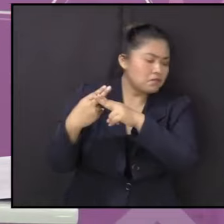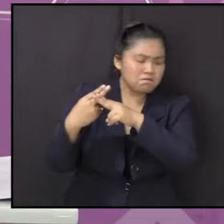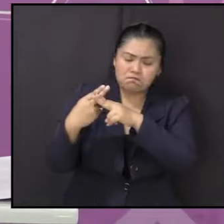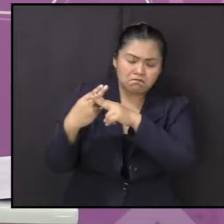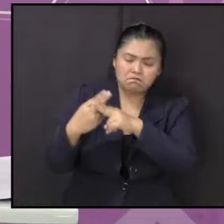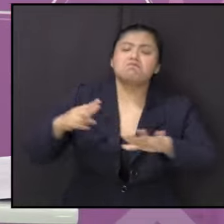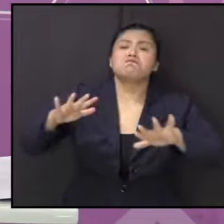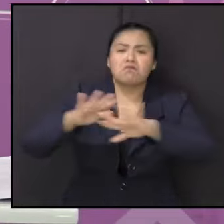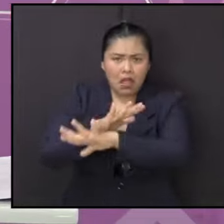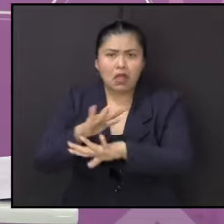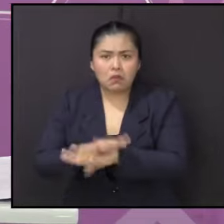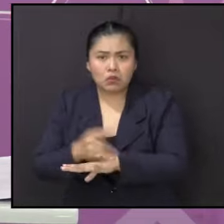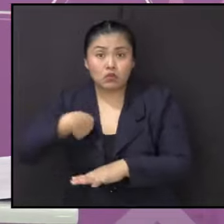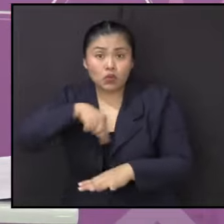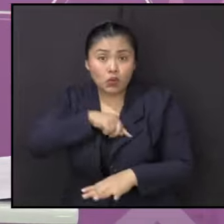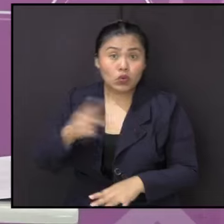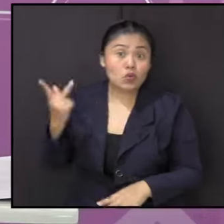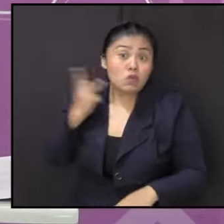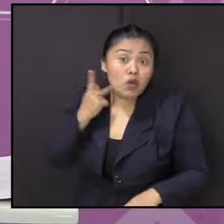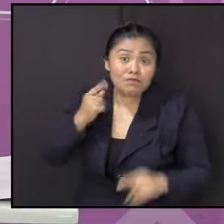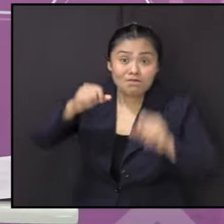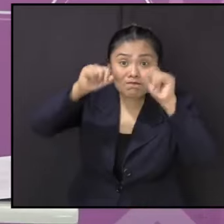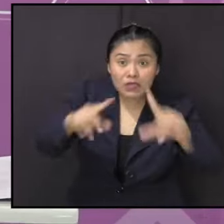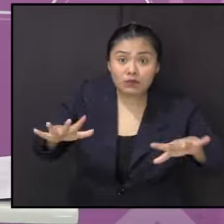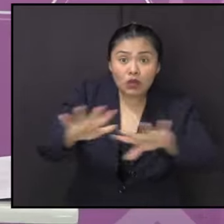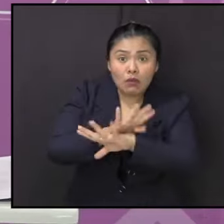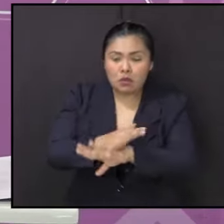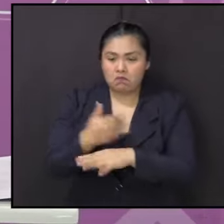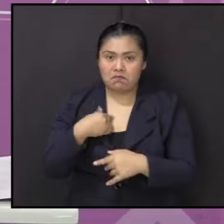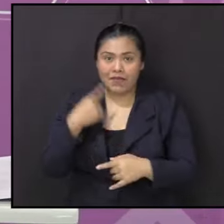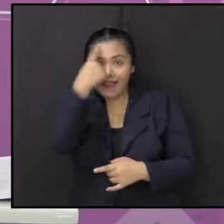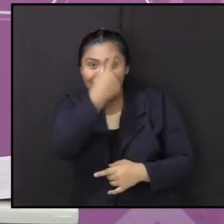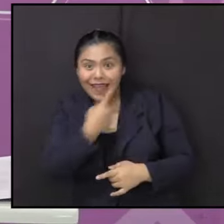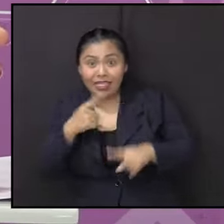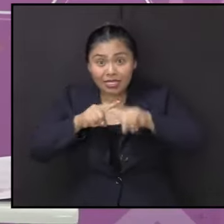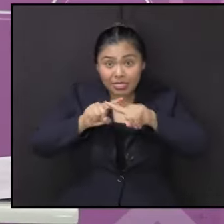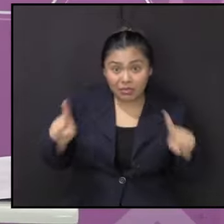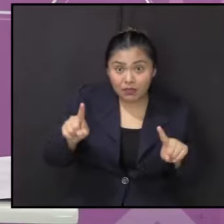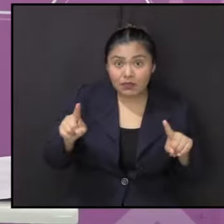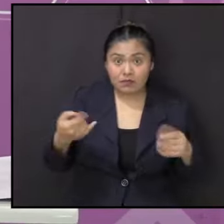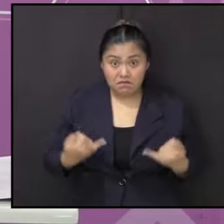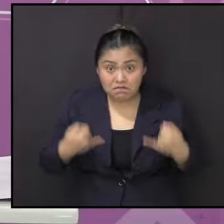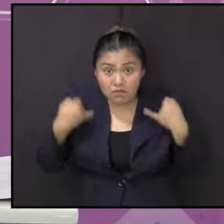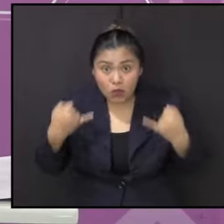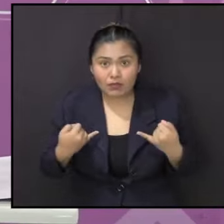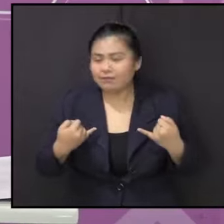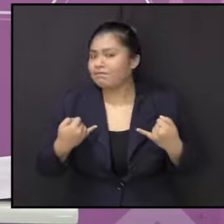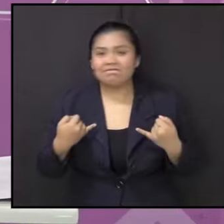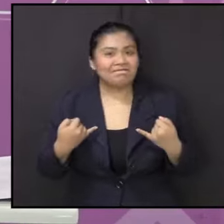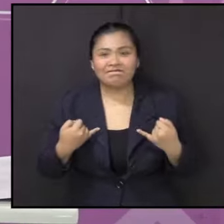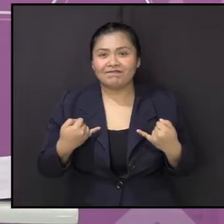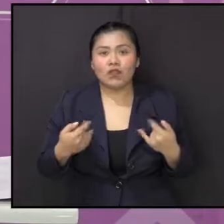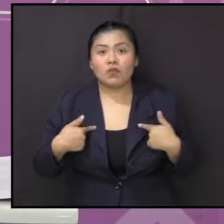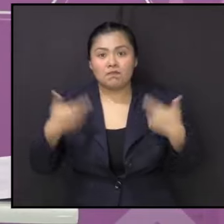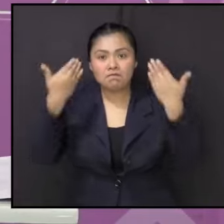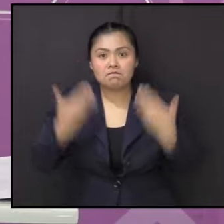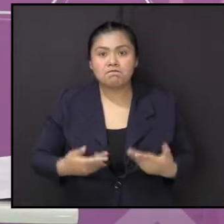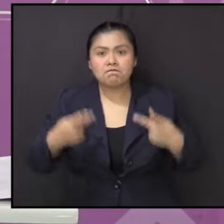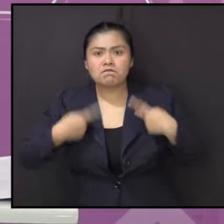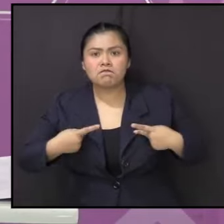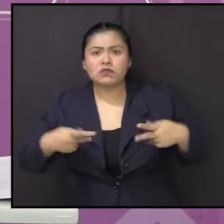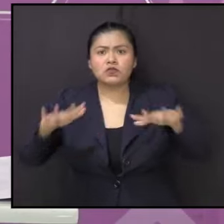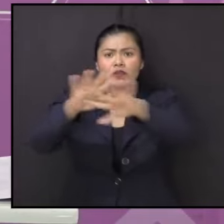hacer política de fondo. No solo una cara nueva, no solo una juventud, sino una juventud con experiencia que viene a demostrar que exactamente